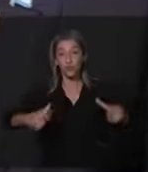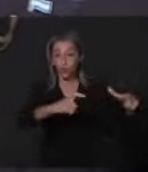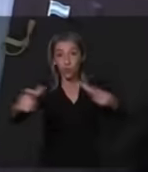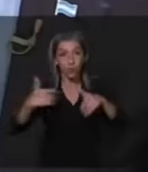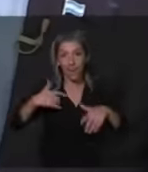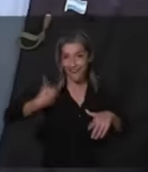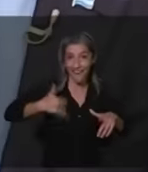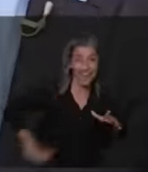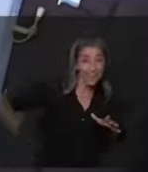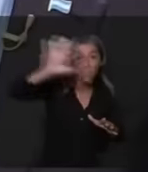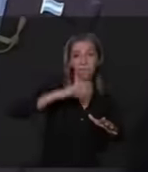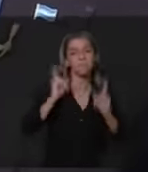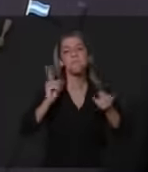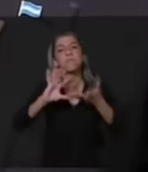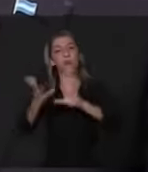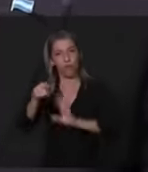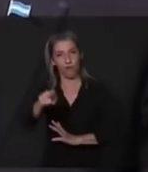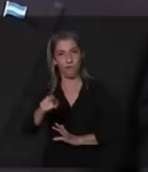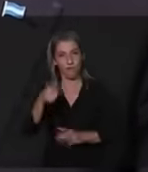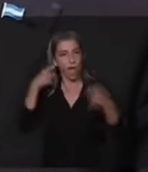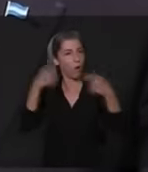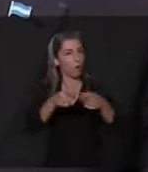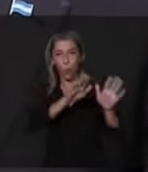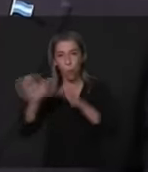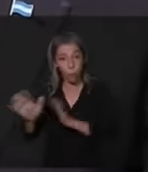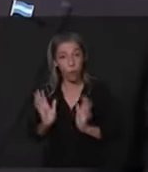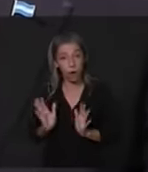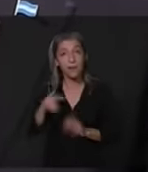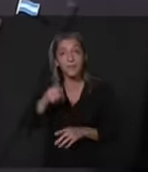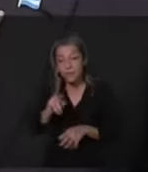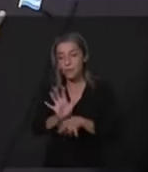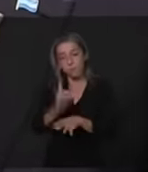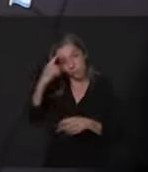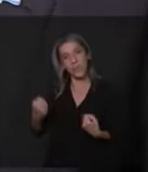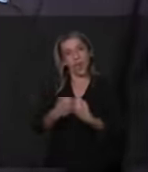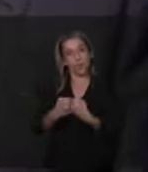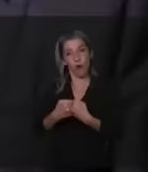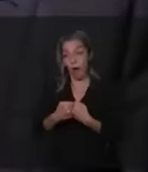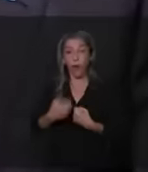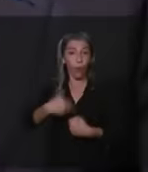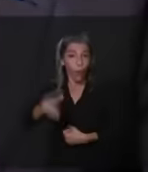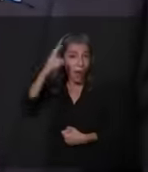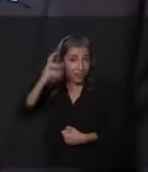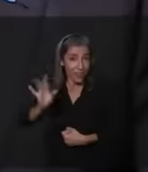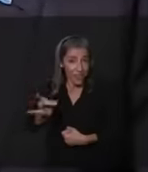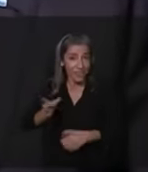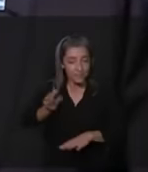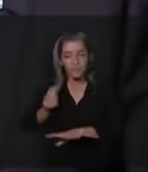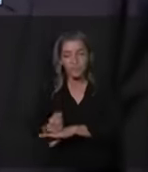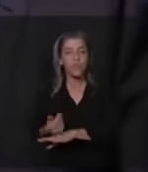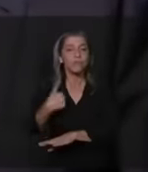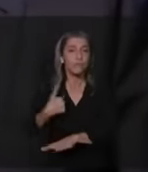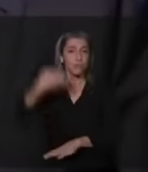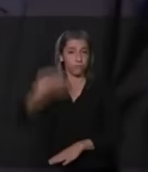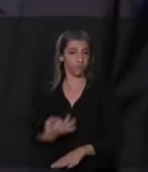Y creo además que es parte de los grandes acuerdos que tenemos que construir desde el 10 de diciembre. Porque seguramente como presidente lo voy a tener que